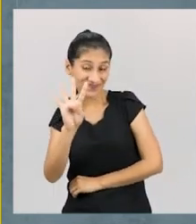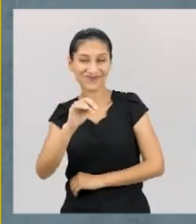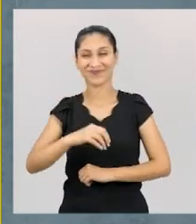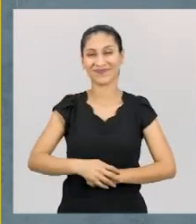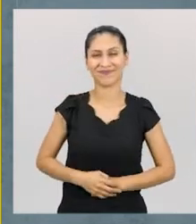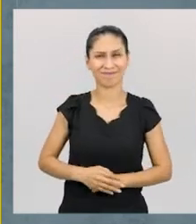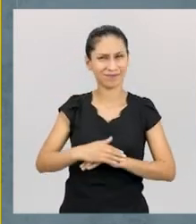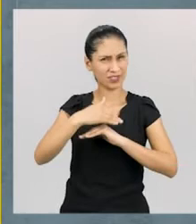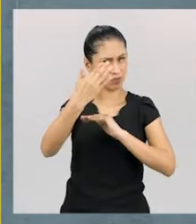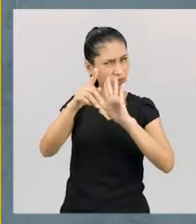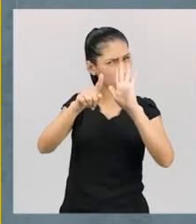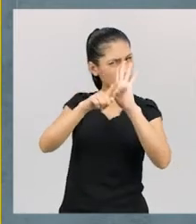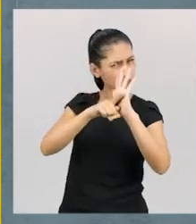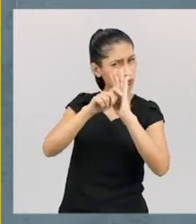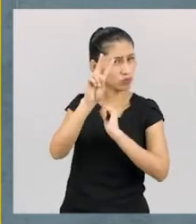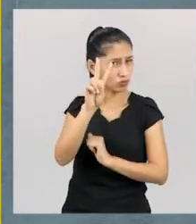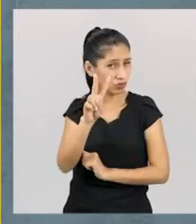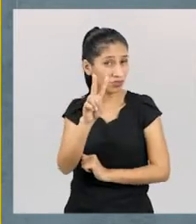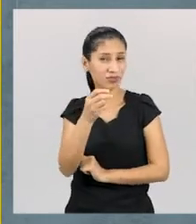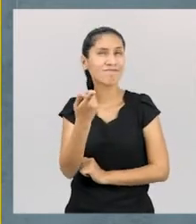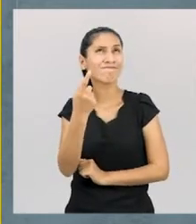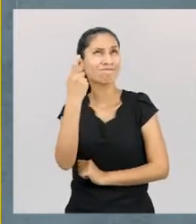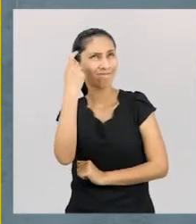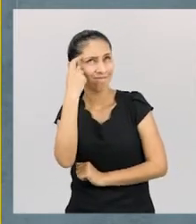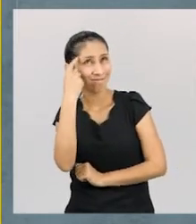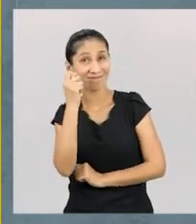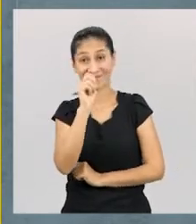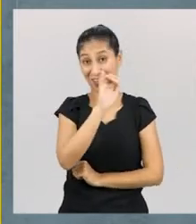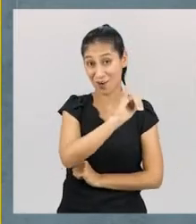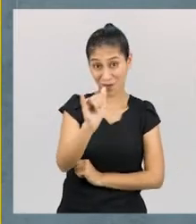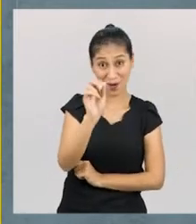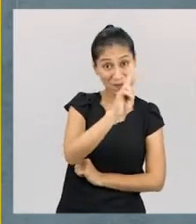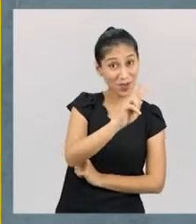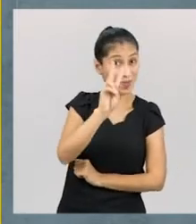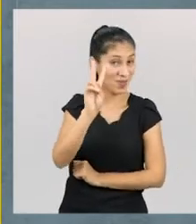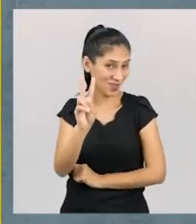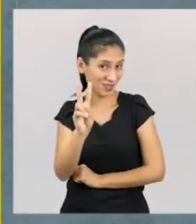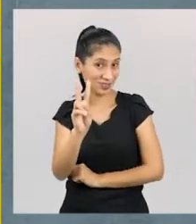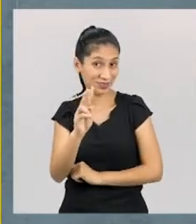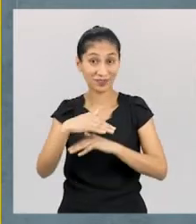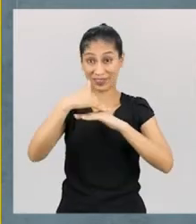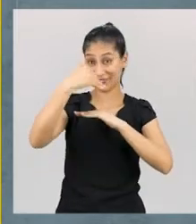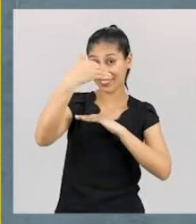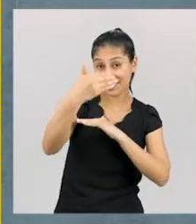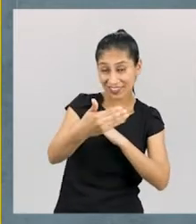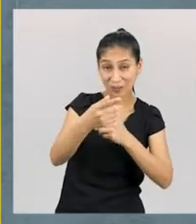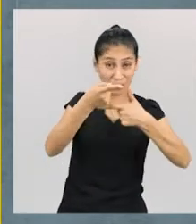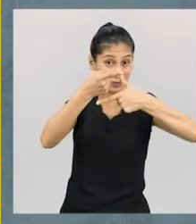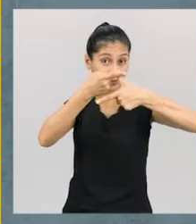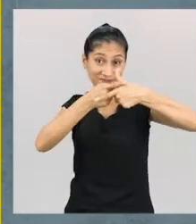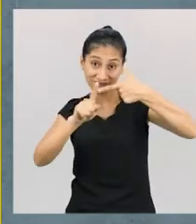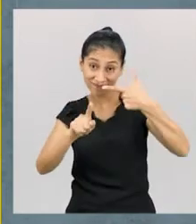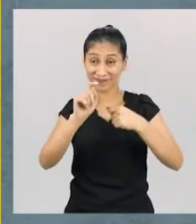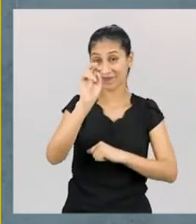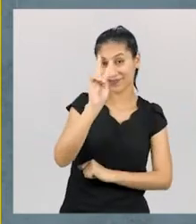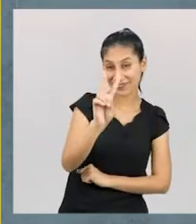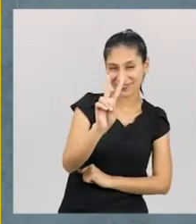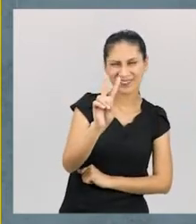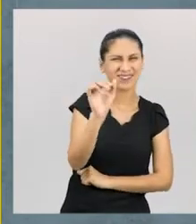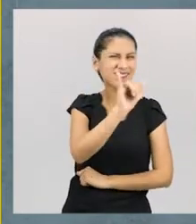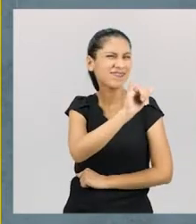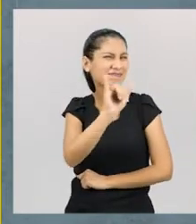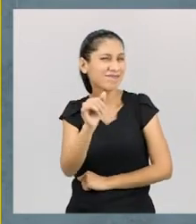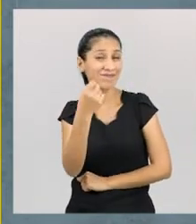24. Y si le restamos 2, ahí tenemos 22. Si después lo dividimos entre